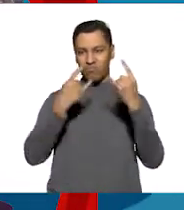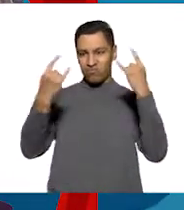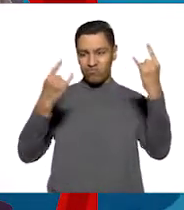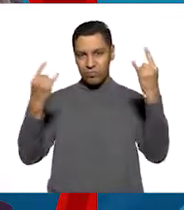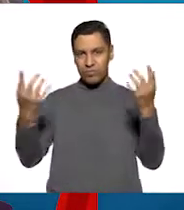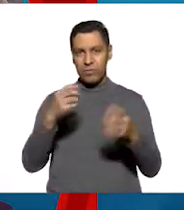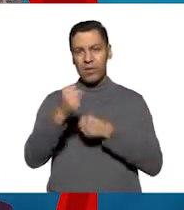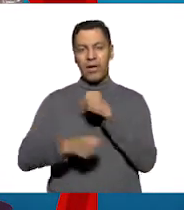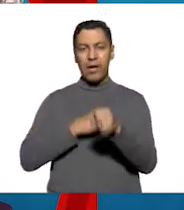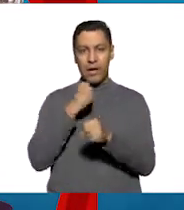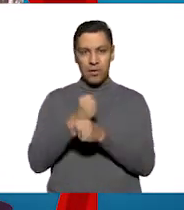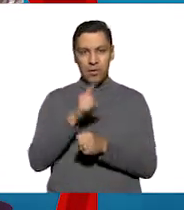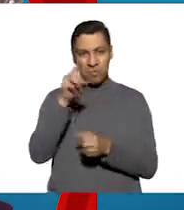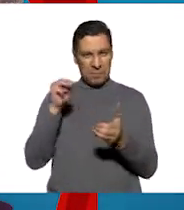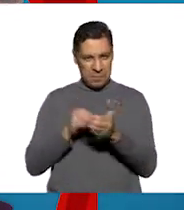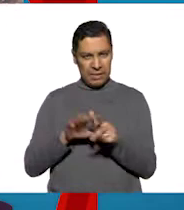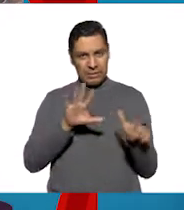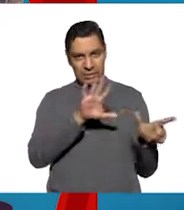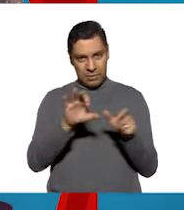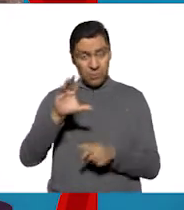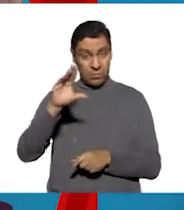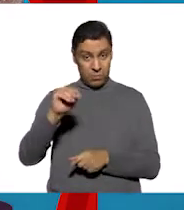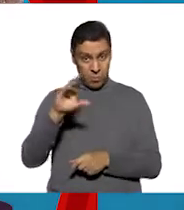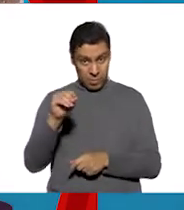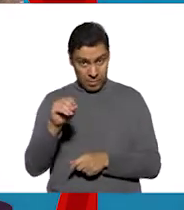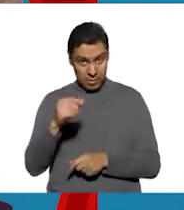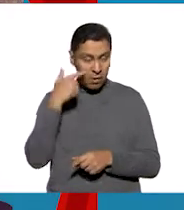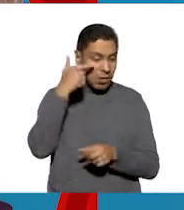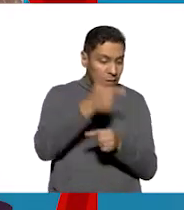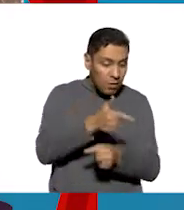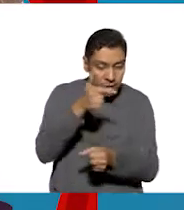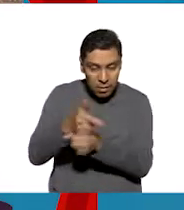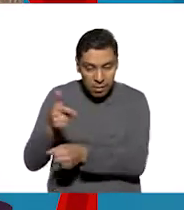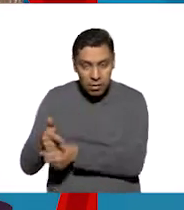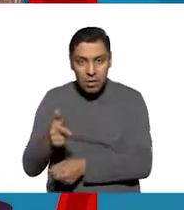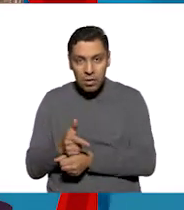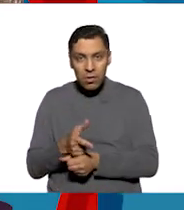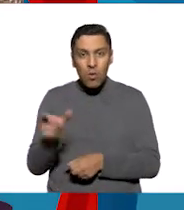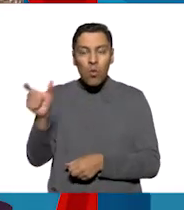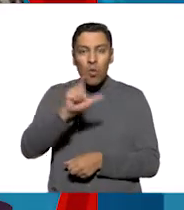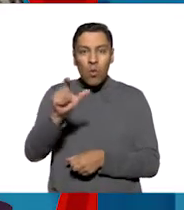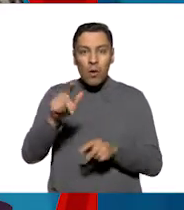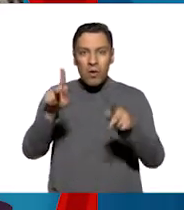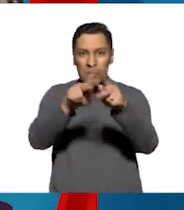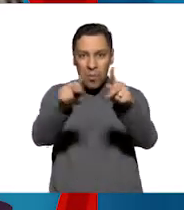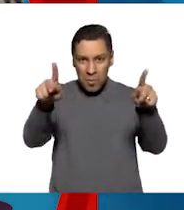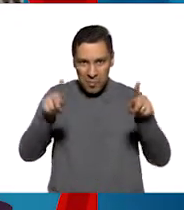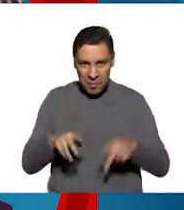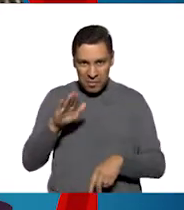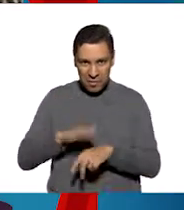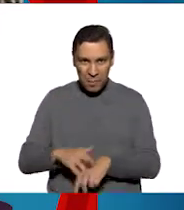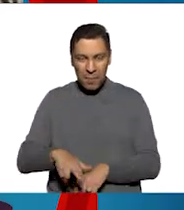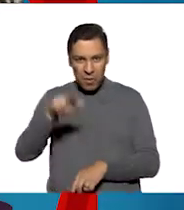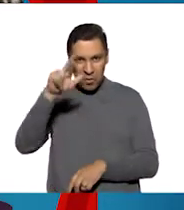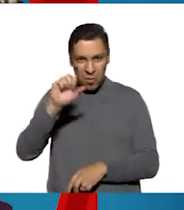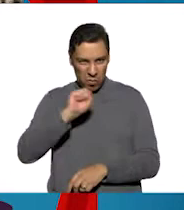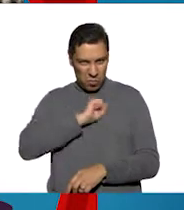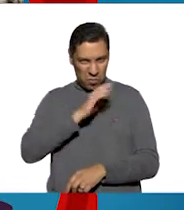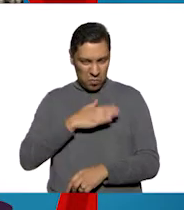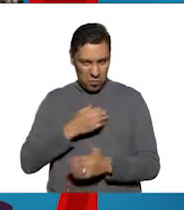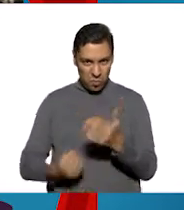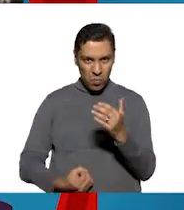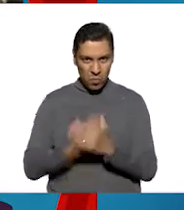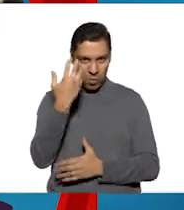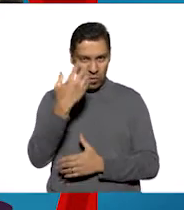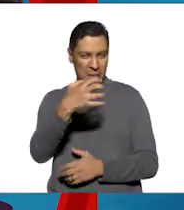de 1790, cuando se estaba remodelando la Plaza Mayor de la Nueva España, era la capital